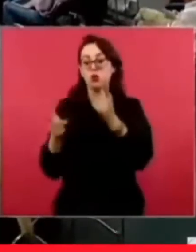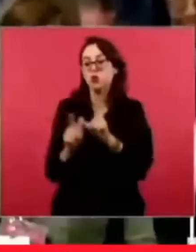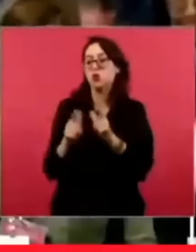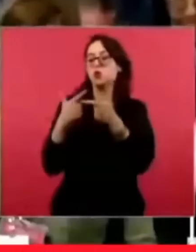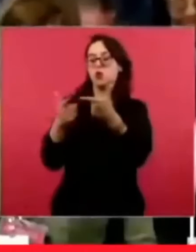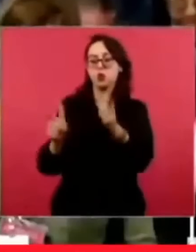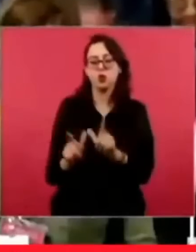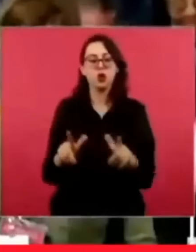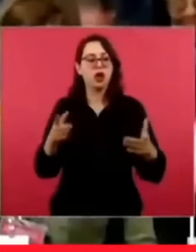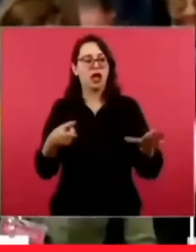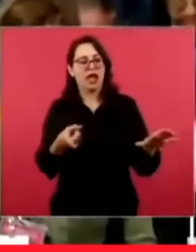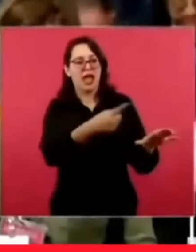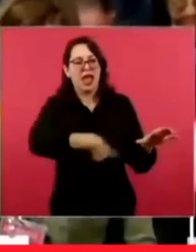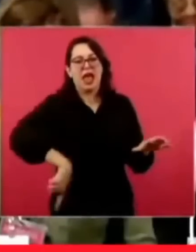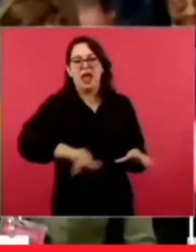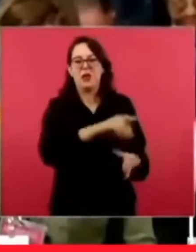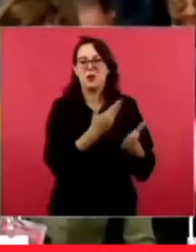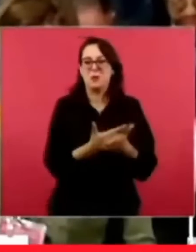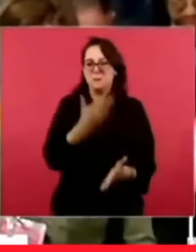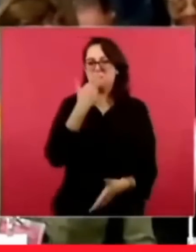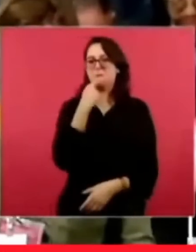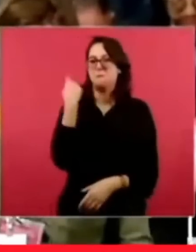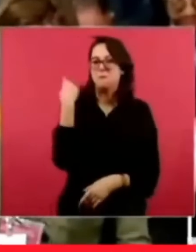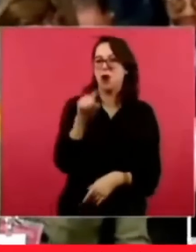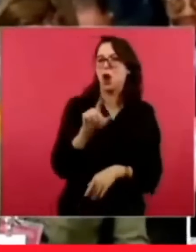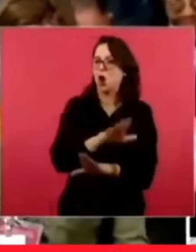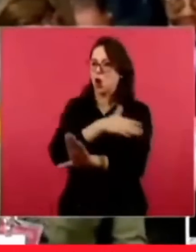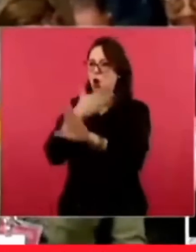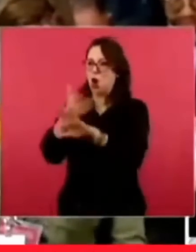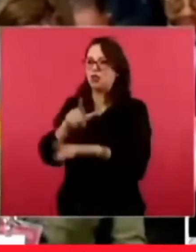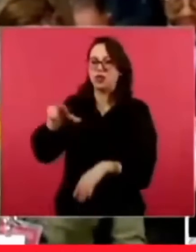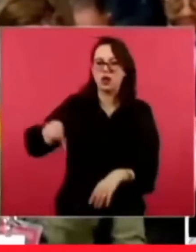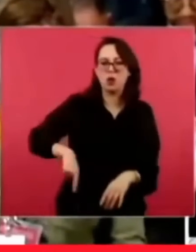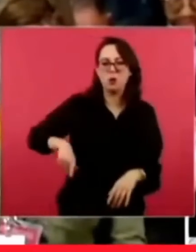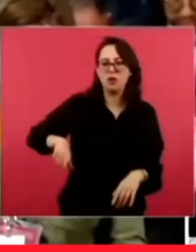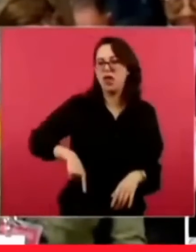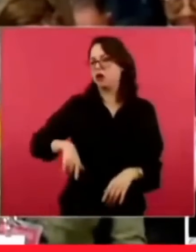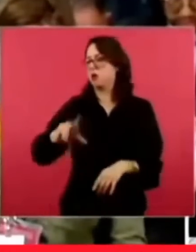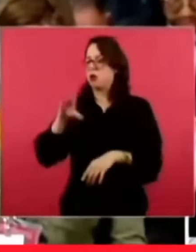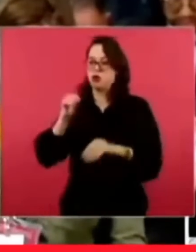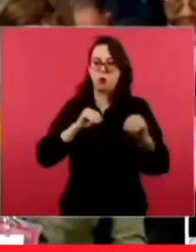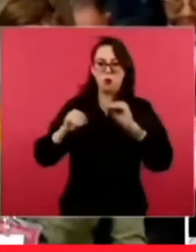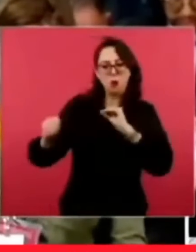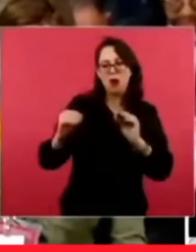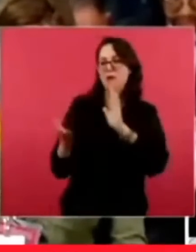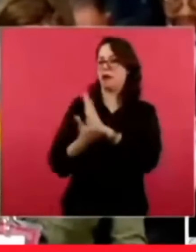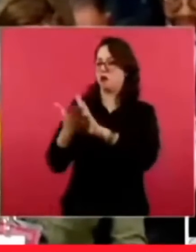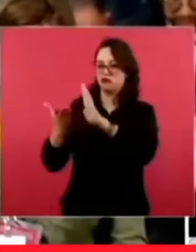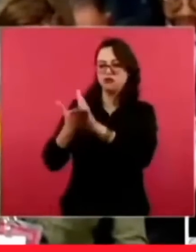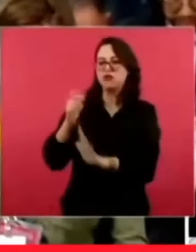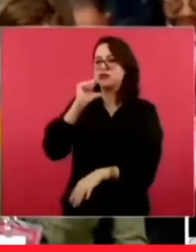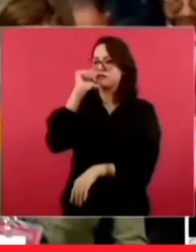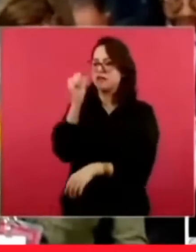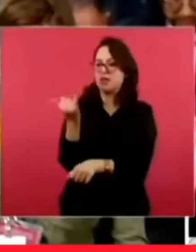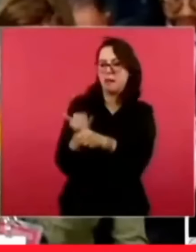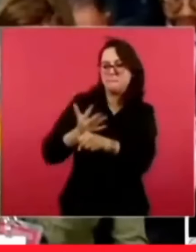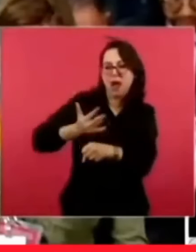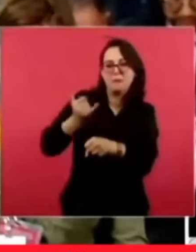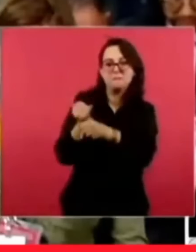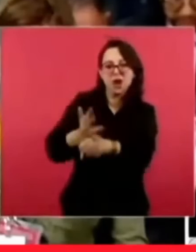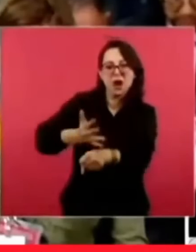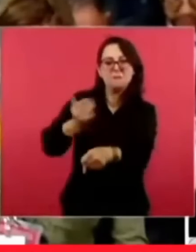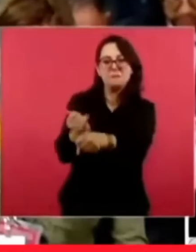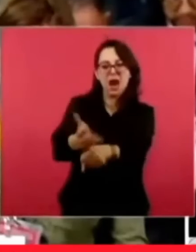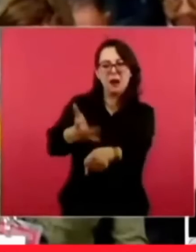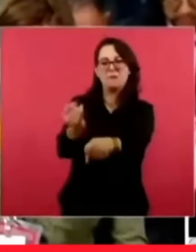de amparos en contra de las principales obras y también para que funcionara o no se impidiera la o